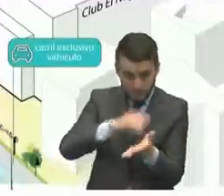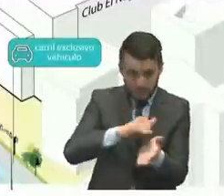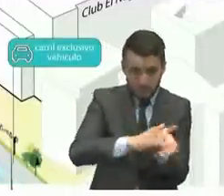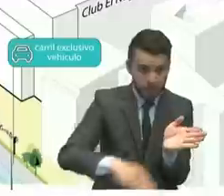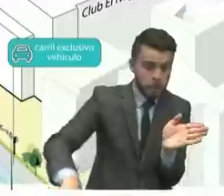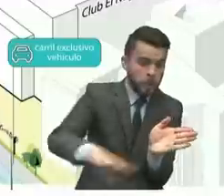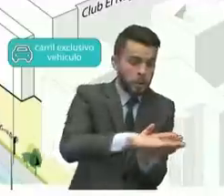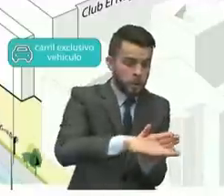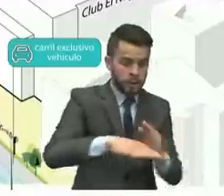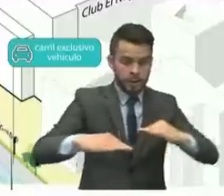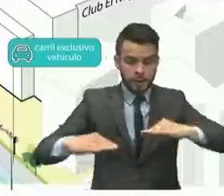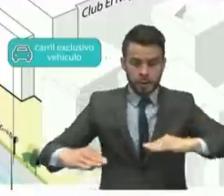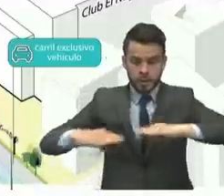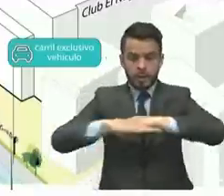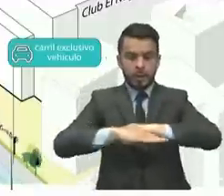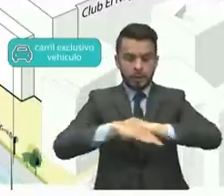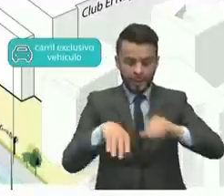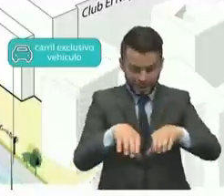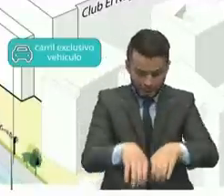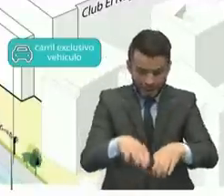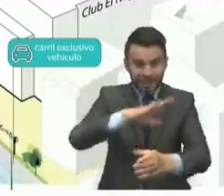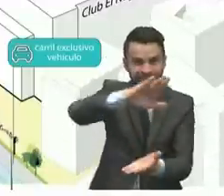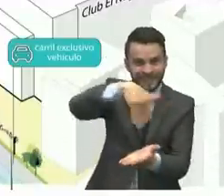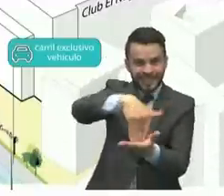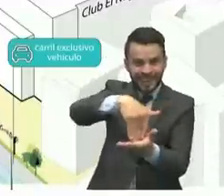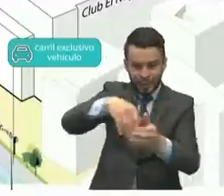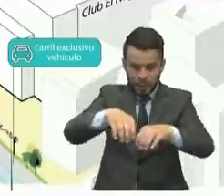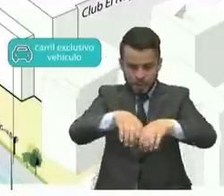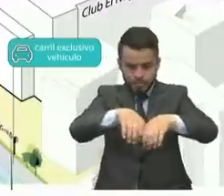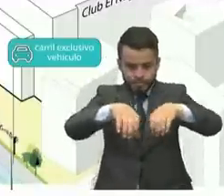la típica en el centro, el cajón del centro, sino